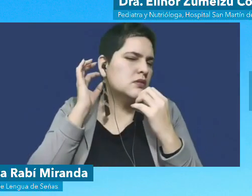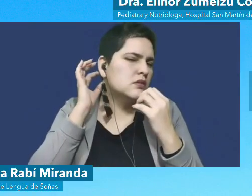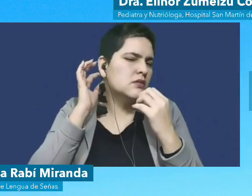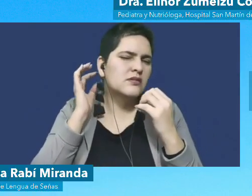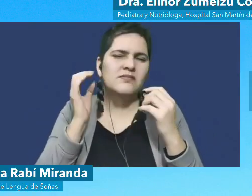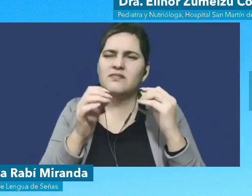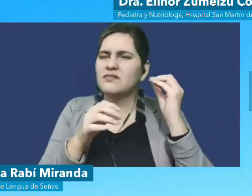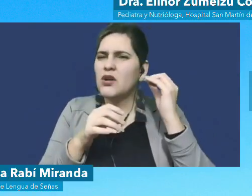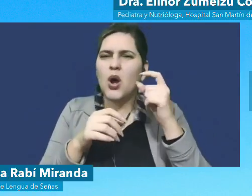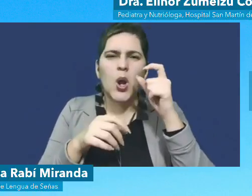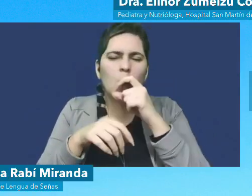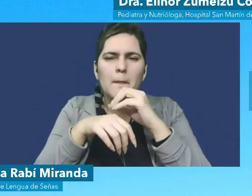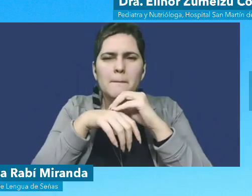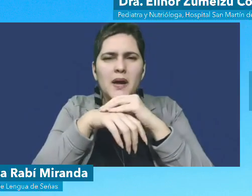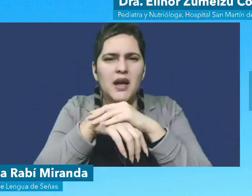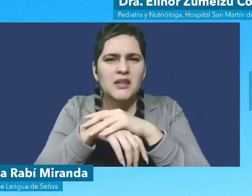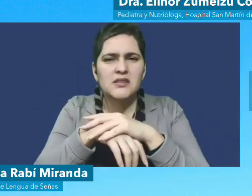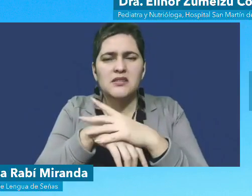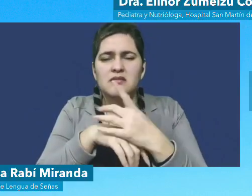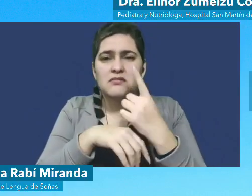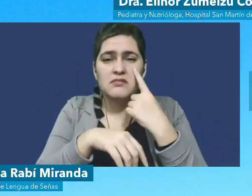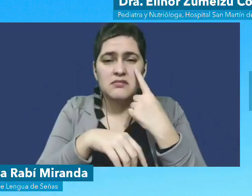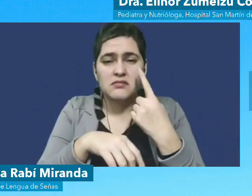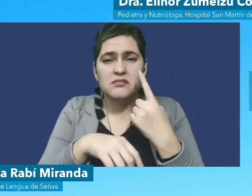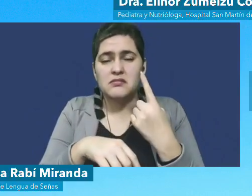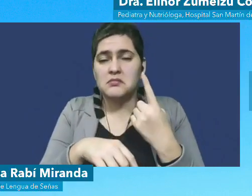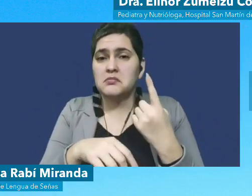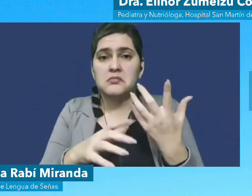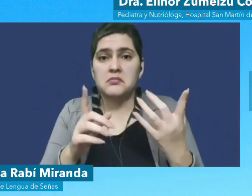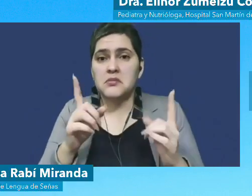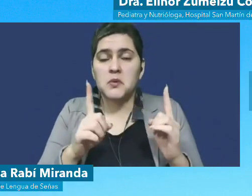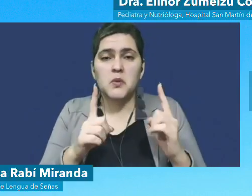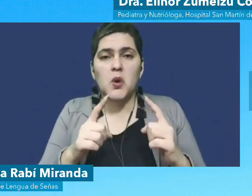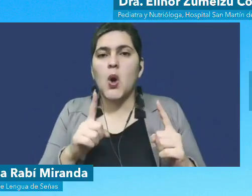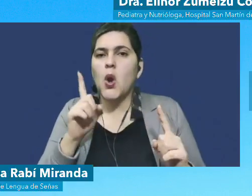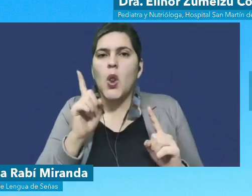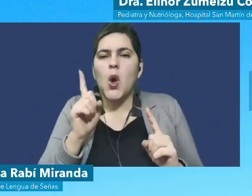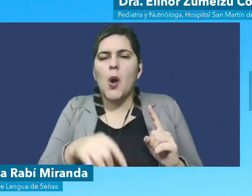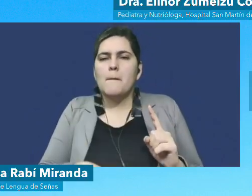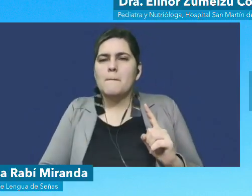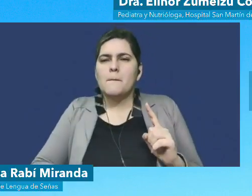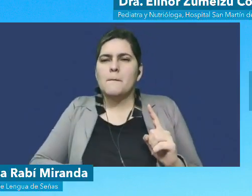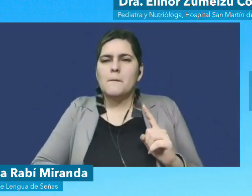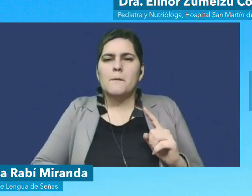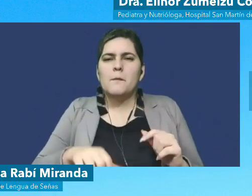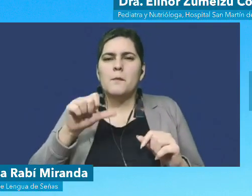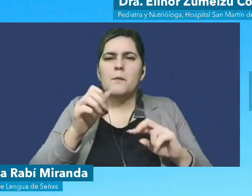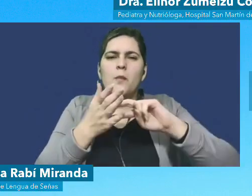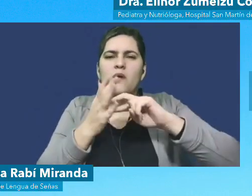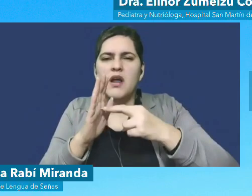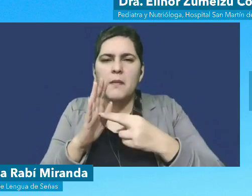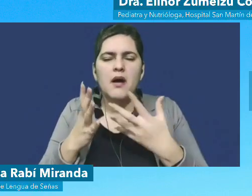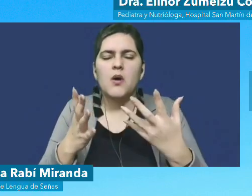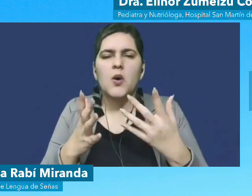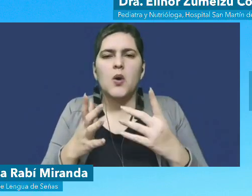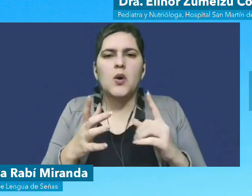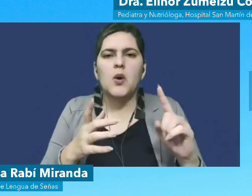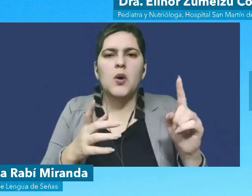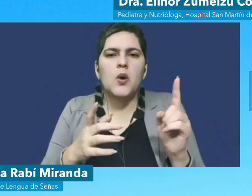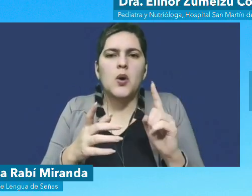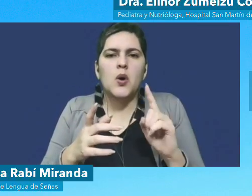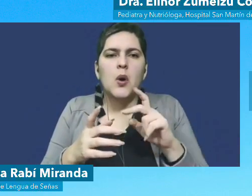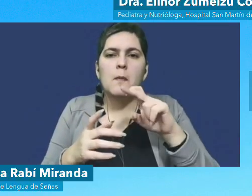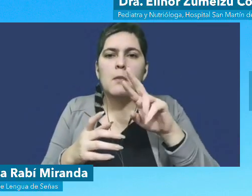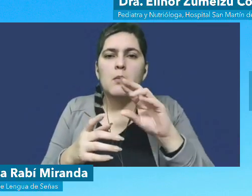en la piel, son atópicos, pero no tienen molestias digestivas o no tienen una alergia a la proteína, sino que es una condición